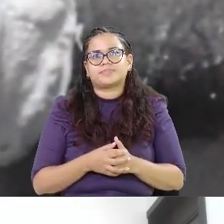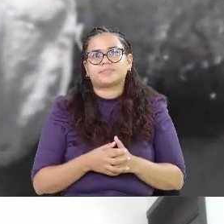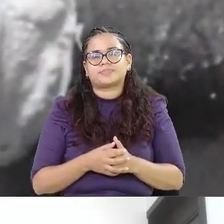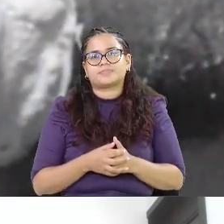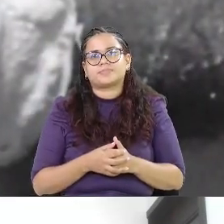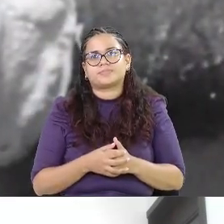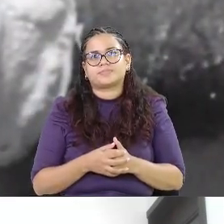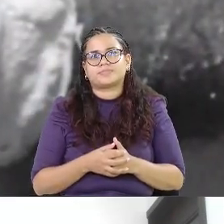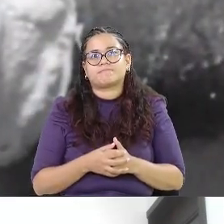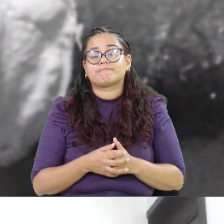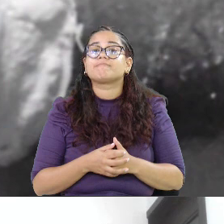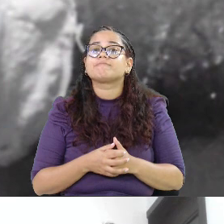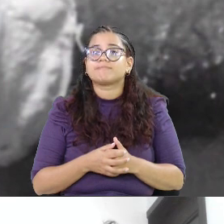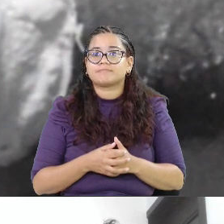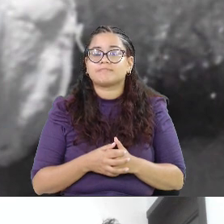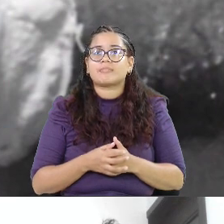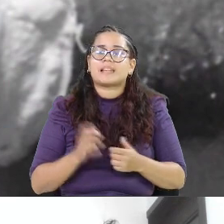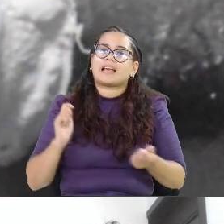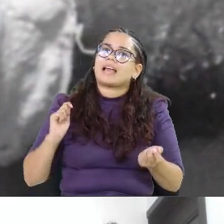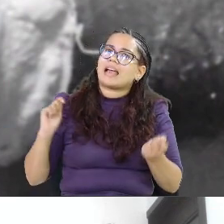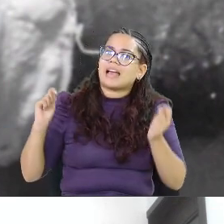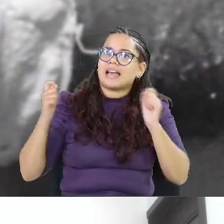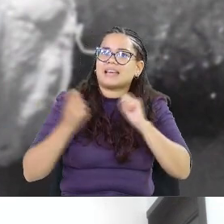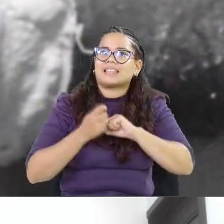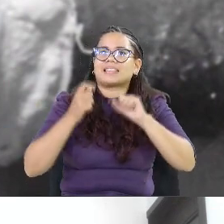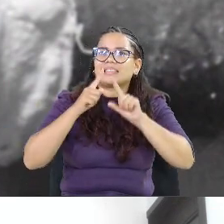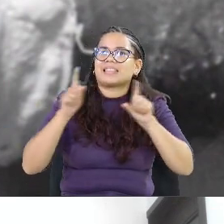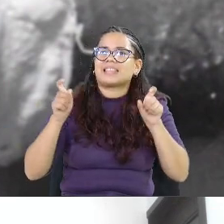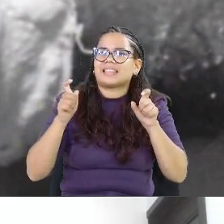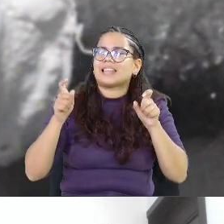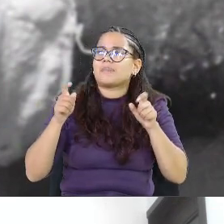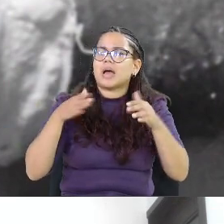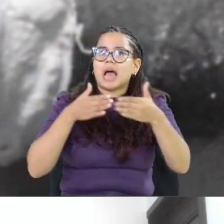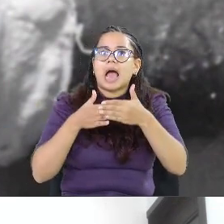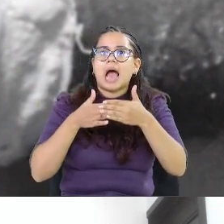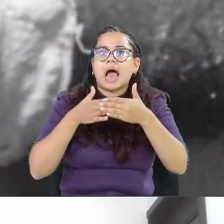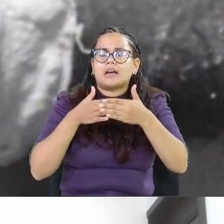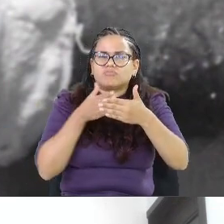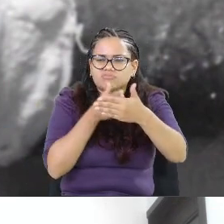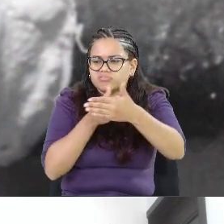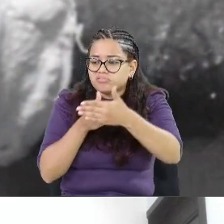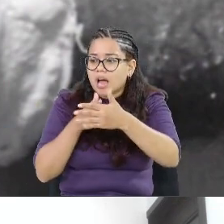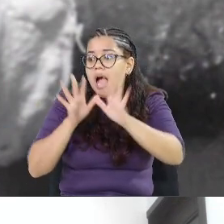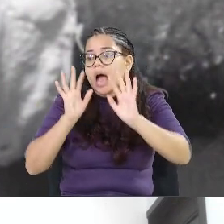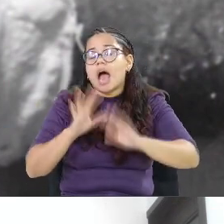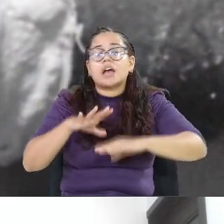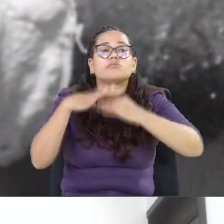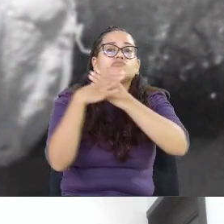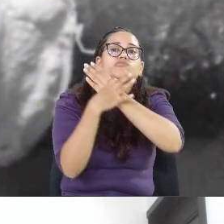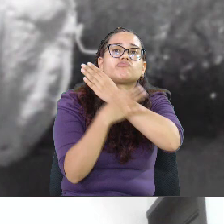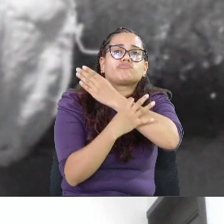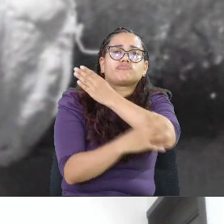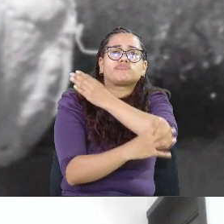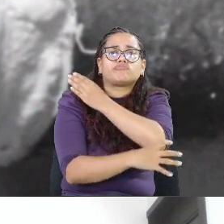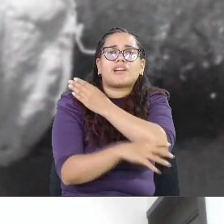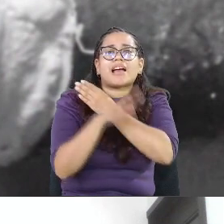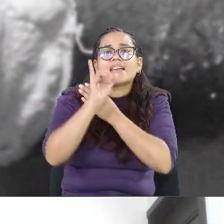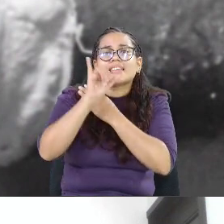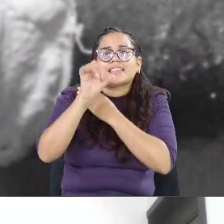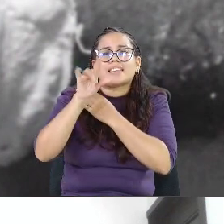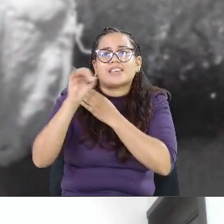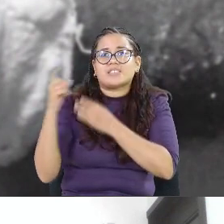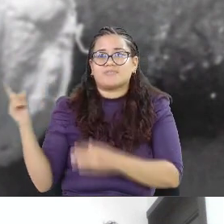Entonces cambiamos completamente con ese paradigma de que, bueno, el yeso se ha usado por más de 50